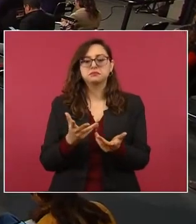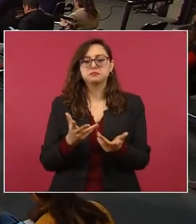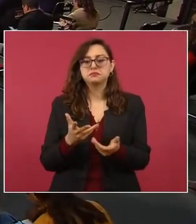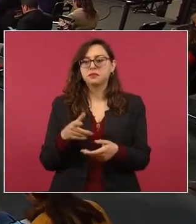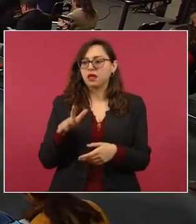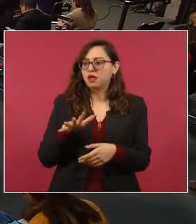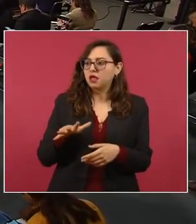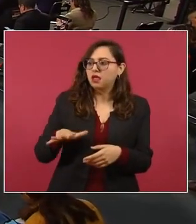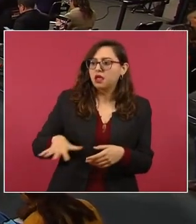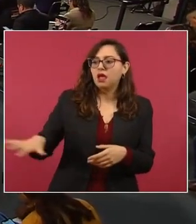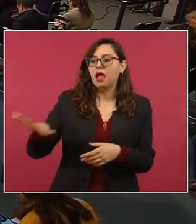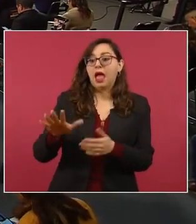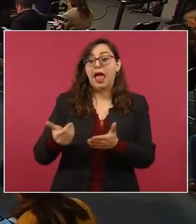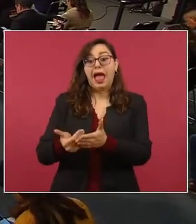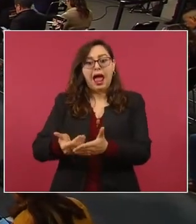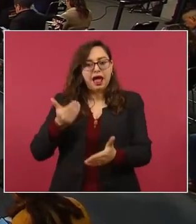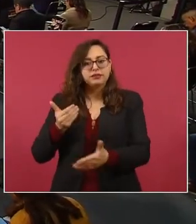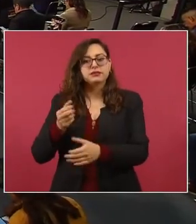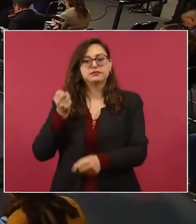Hoy